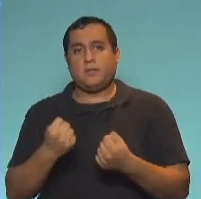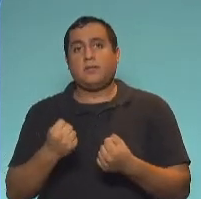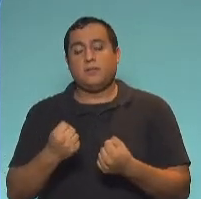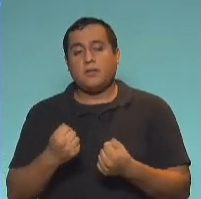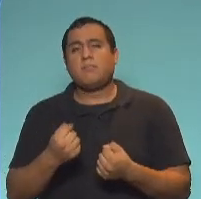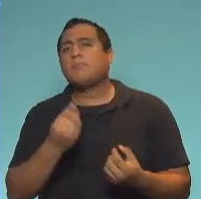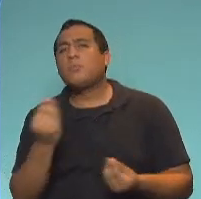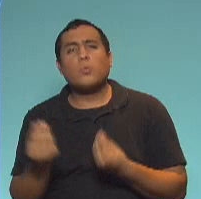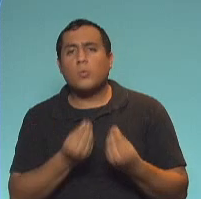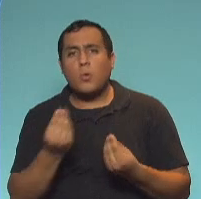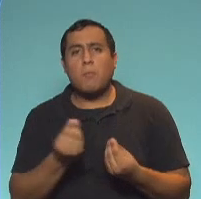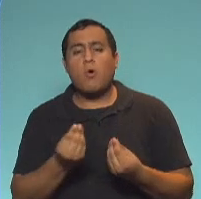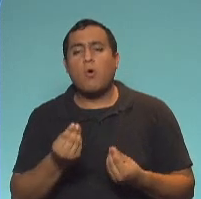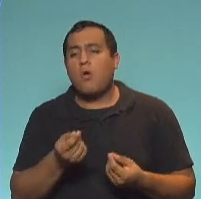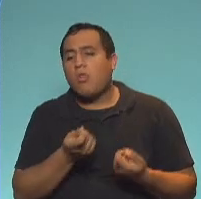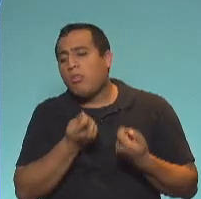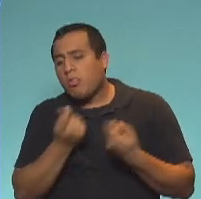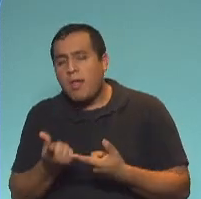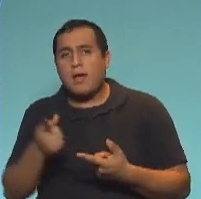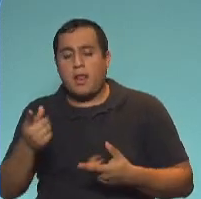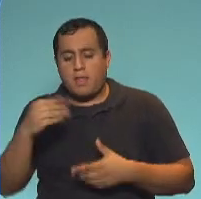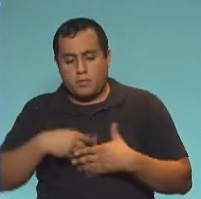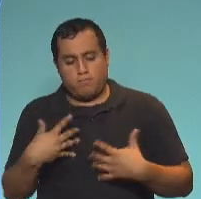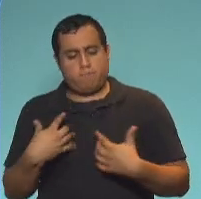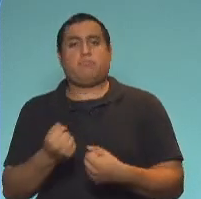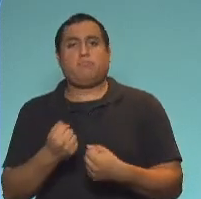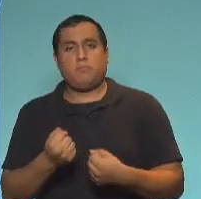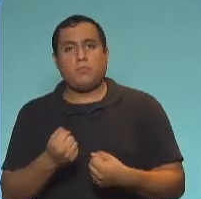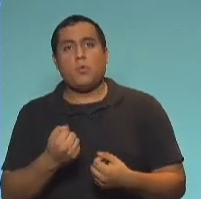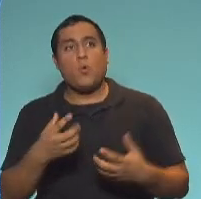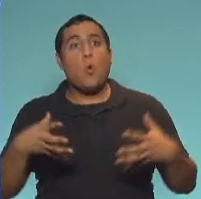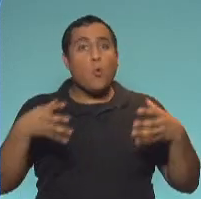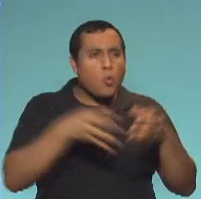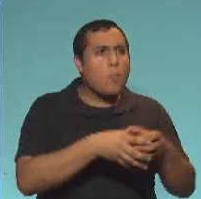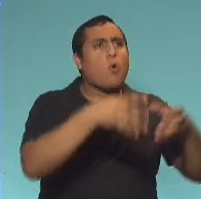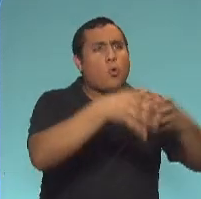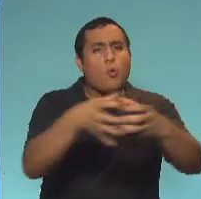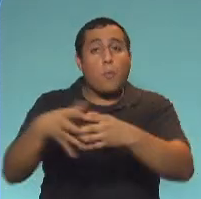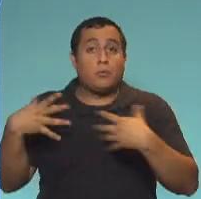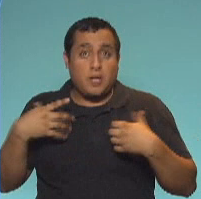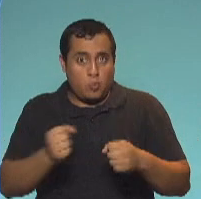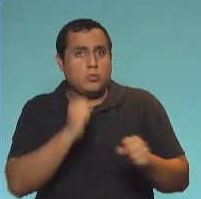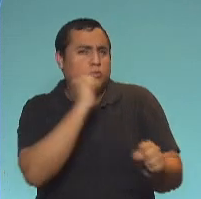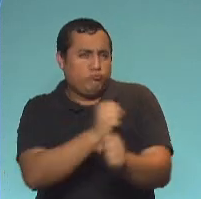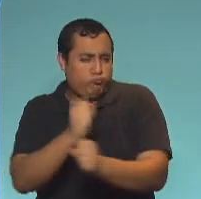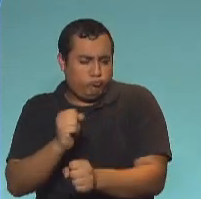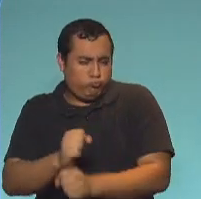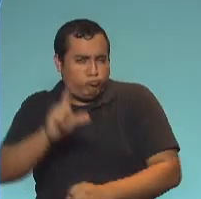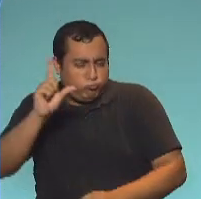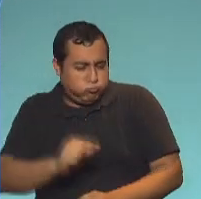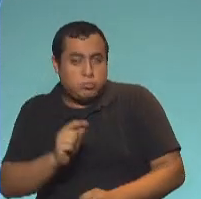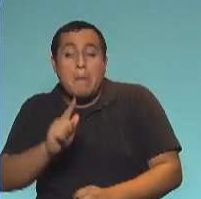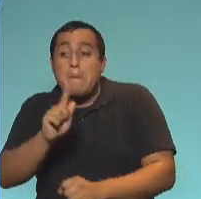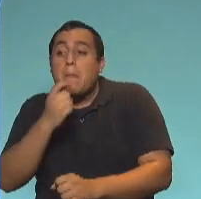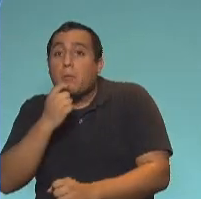la aplicación de este anticuerpo se ponen de pie todos los equipos de salud y trabajan muy fuertemente los meses